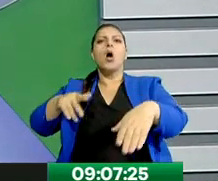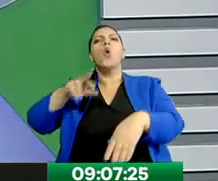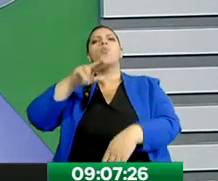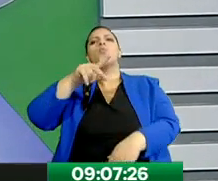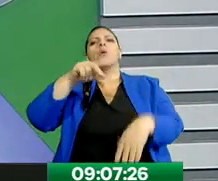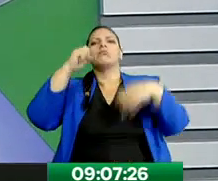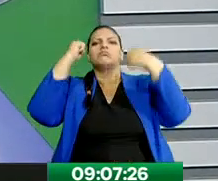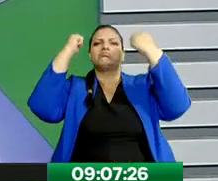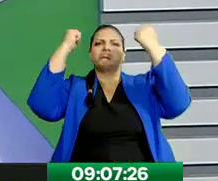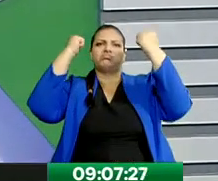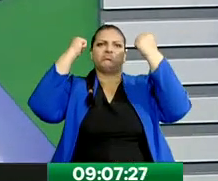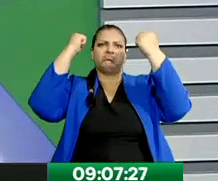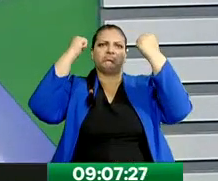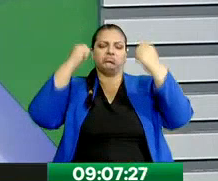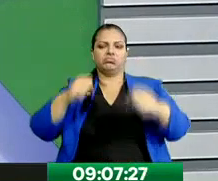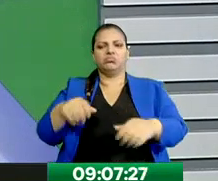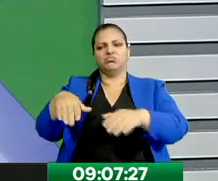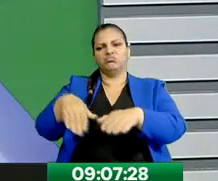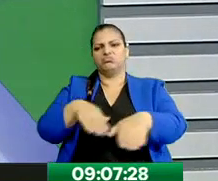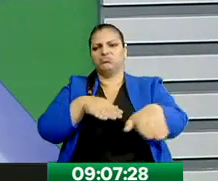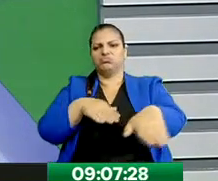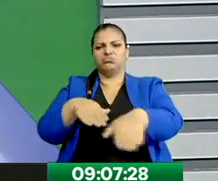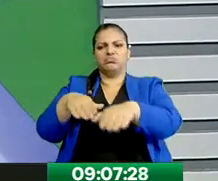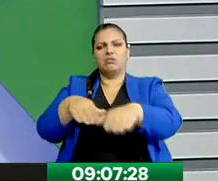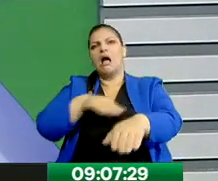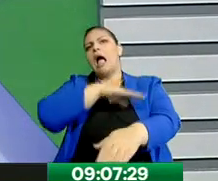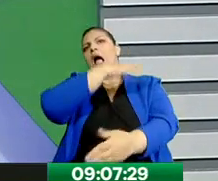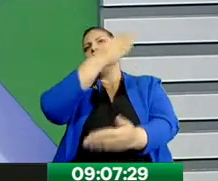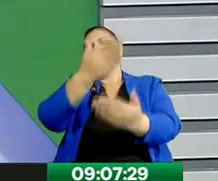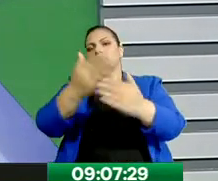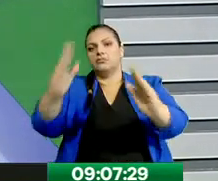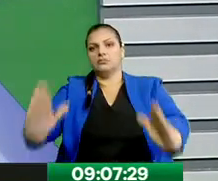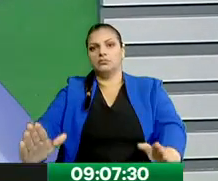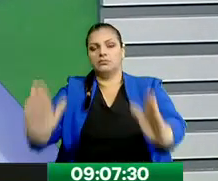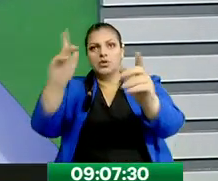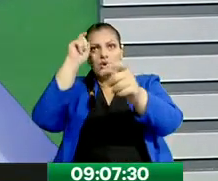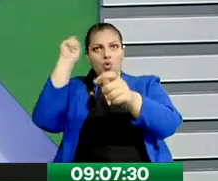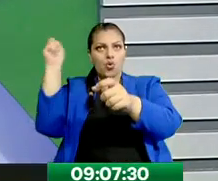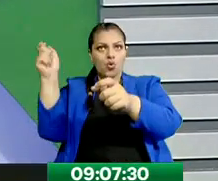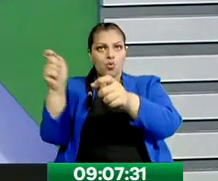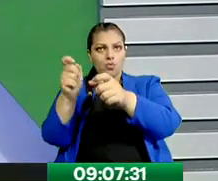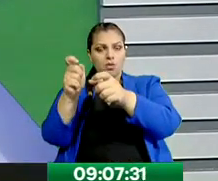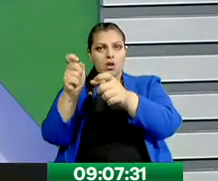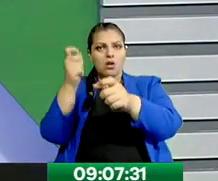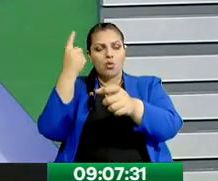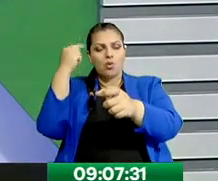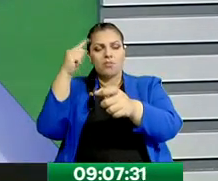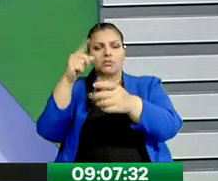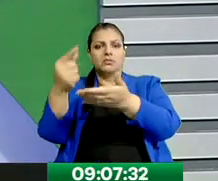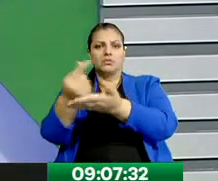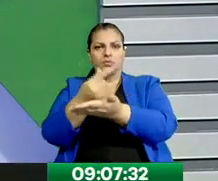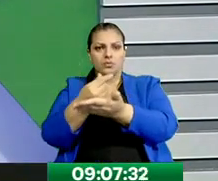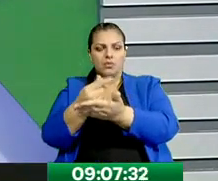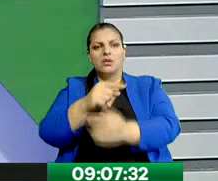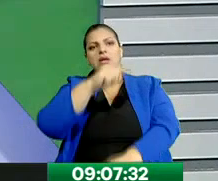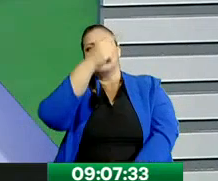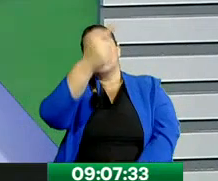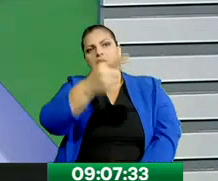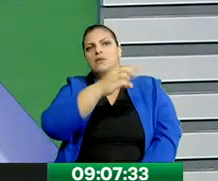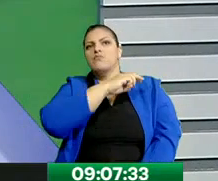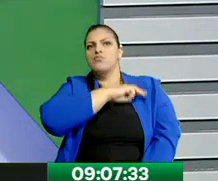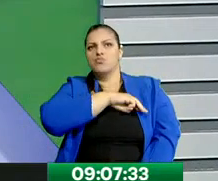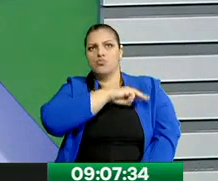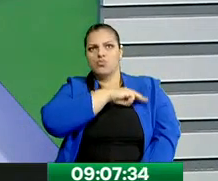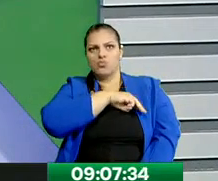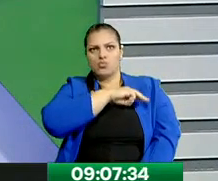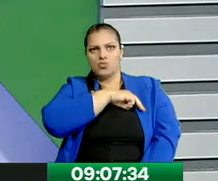la creación de otras modalidades de servicio, incluidas en las reformas a la ley de tránsito. La gobernadora del Guayas, Juanita Vallejo,